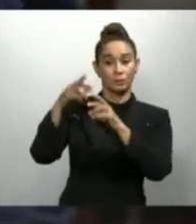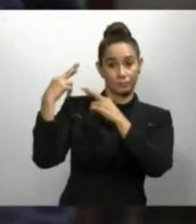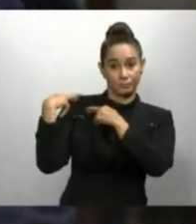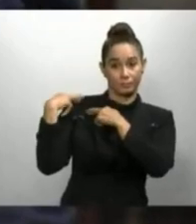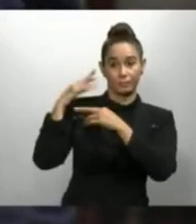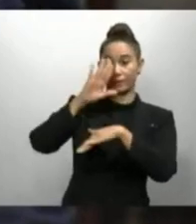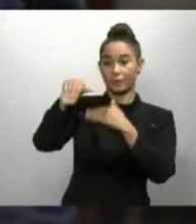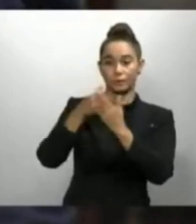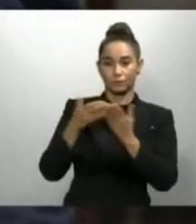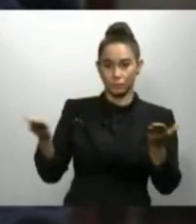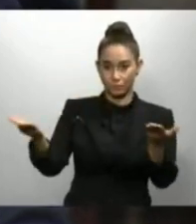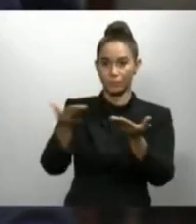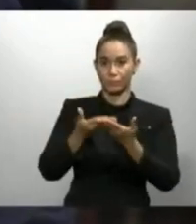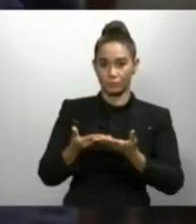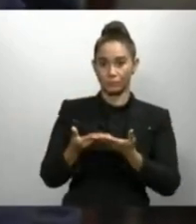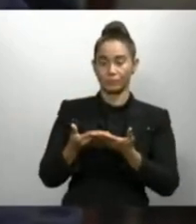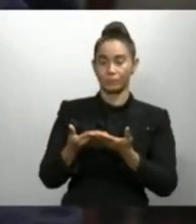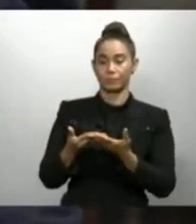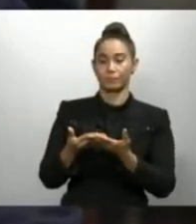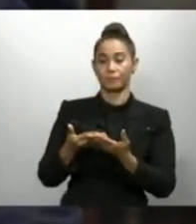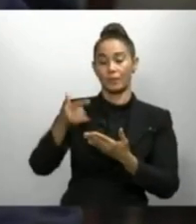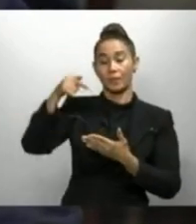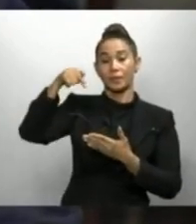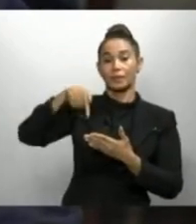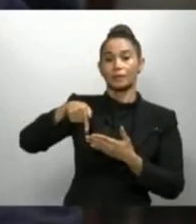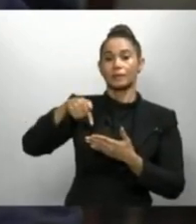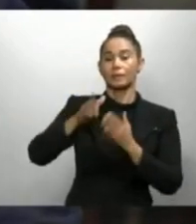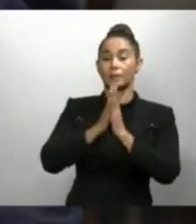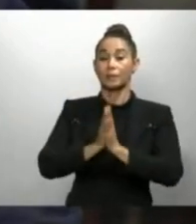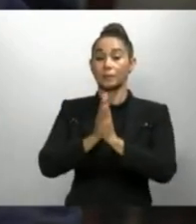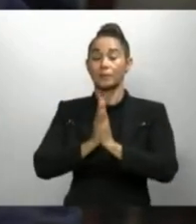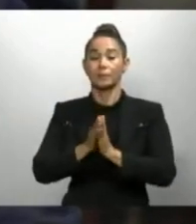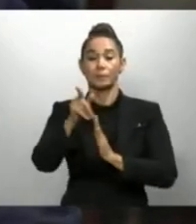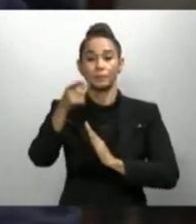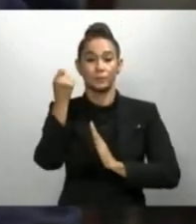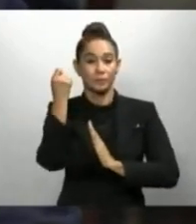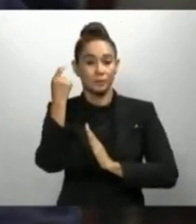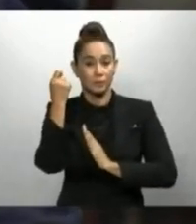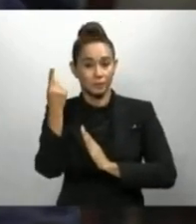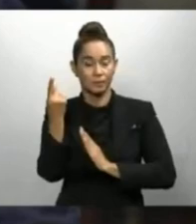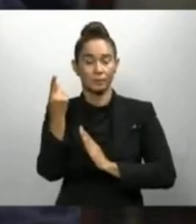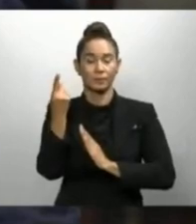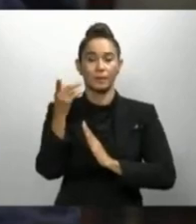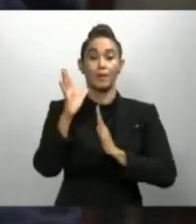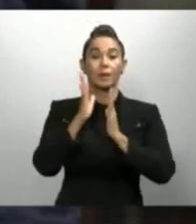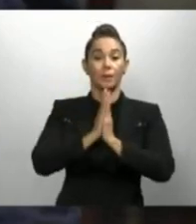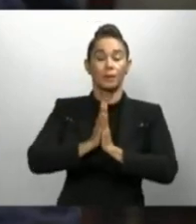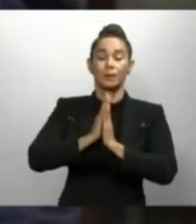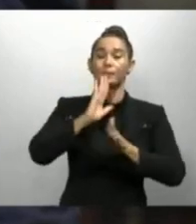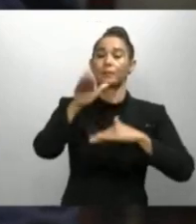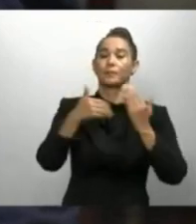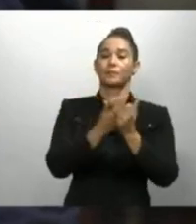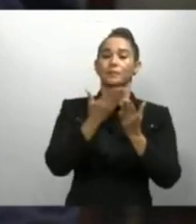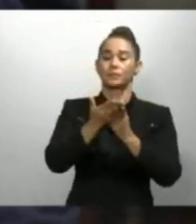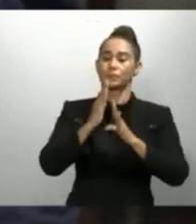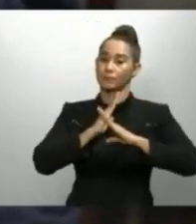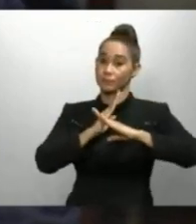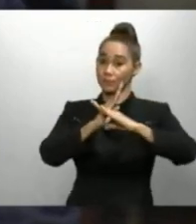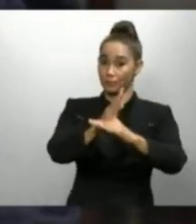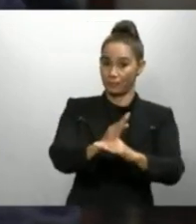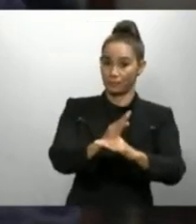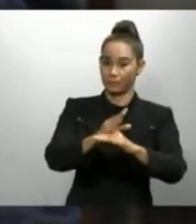todos. Desde aquí, apelamos a su comprensión para pedirles que